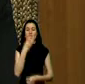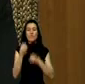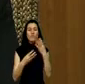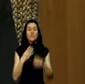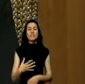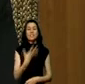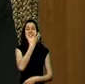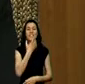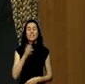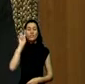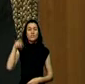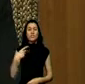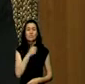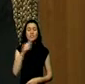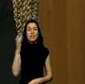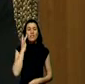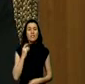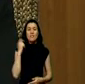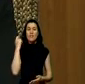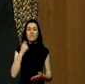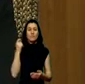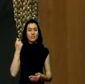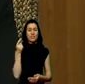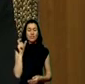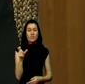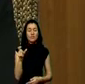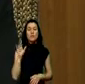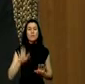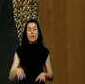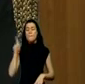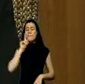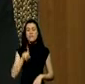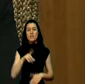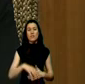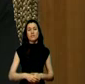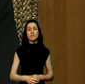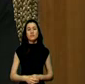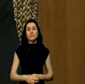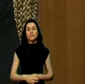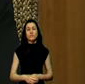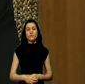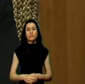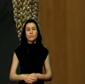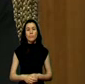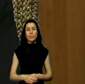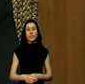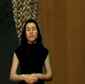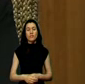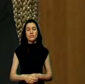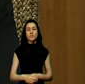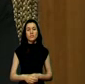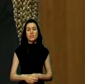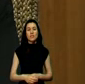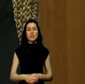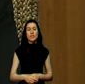diarios, eso es mentira. En la propuesta de la oferta que ha quedado en primer